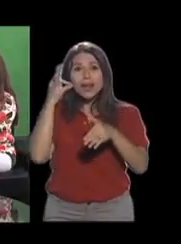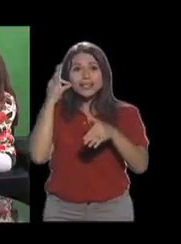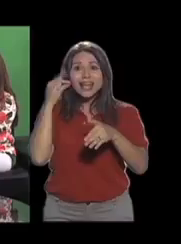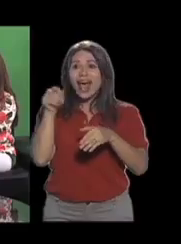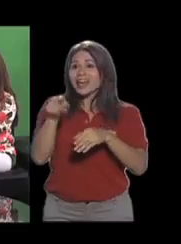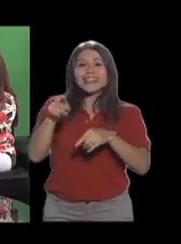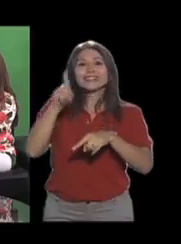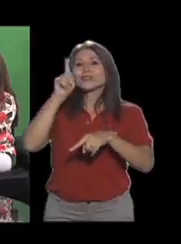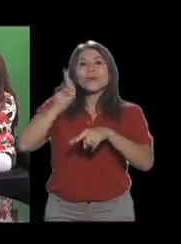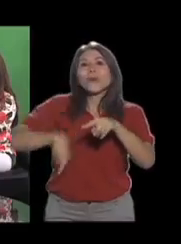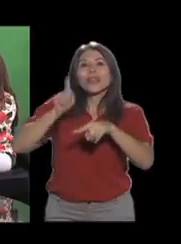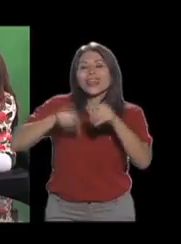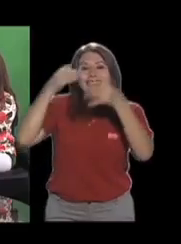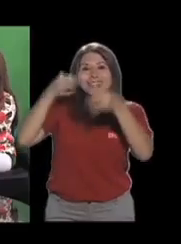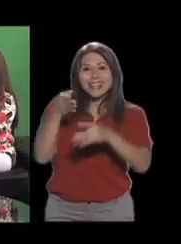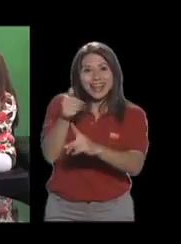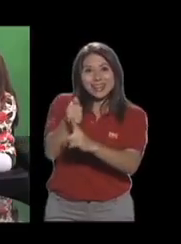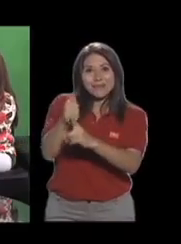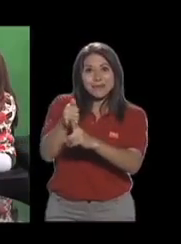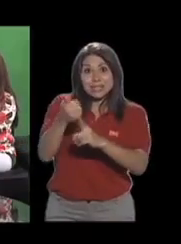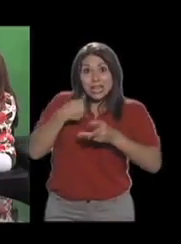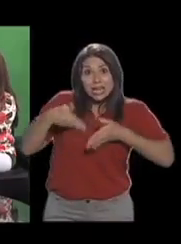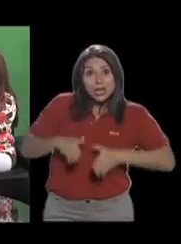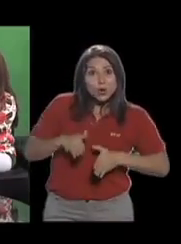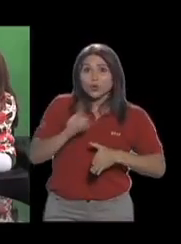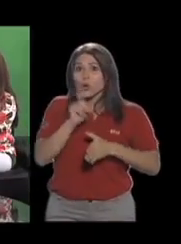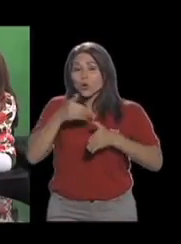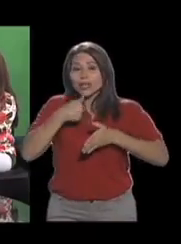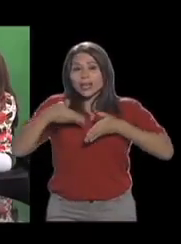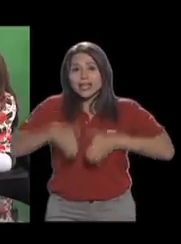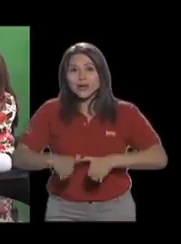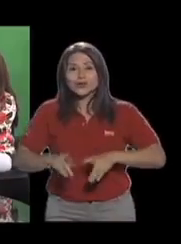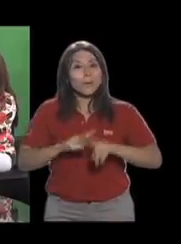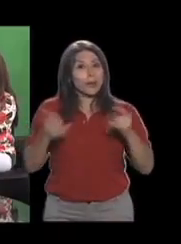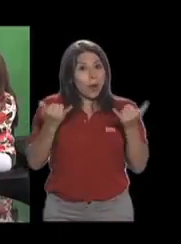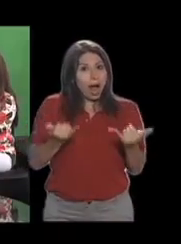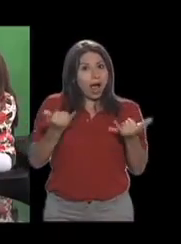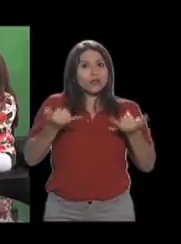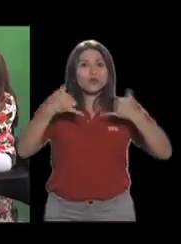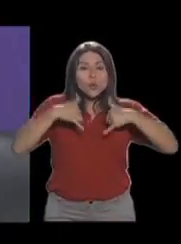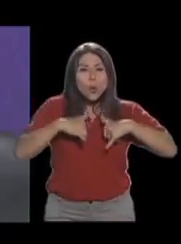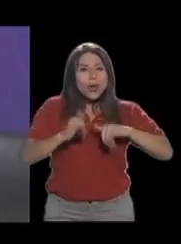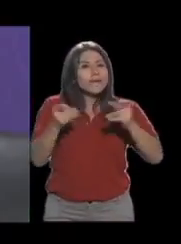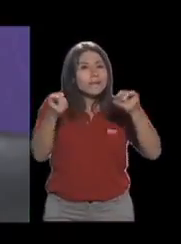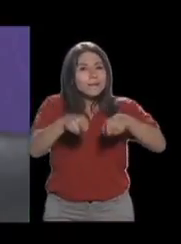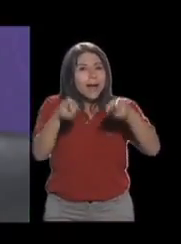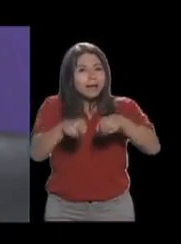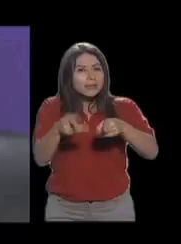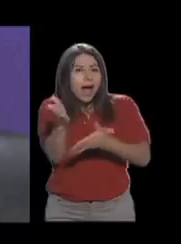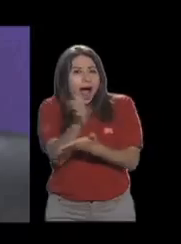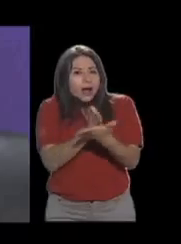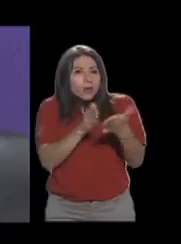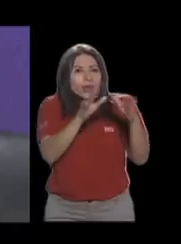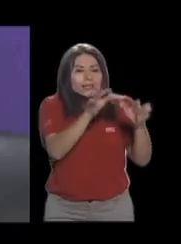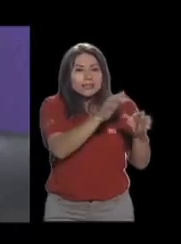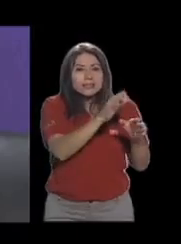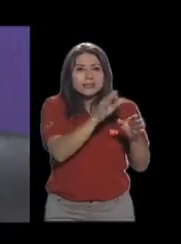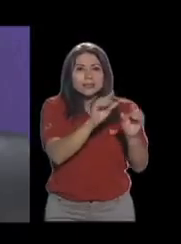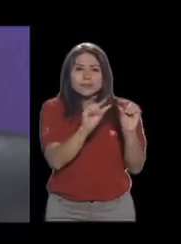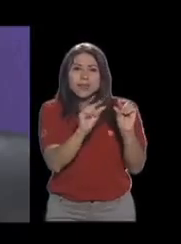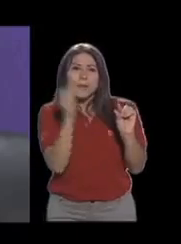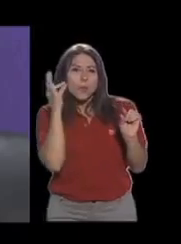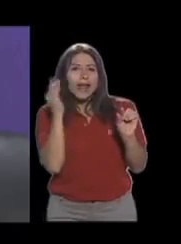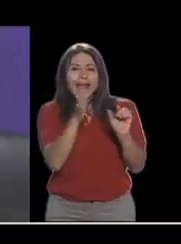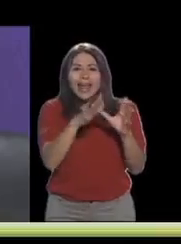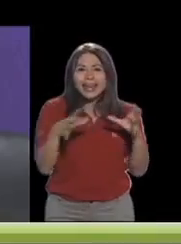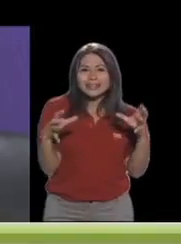Y ahora, aunque todavía pasa, para nosotras o para cierto grupo de mujeres, ¿verdad? Entonces es como tonto,